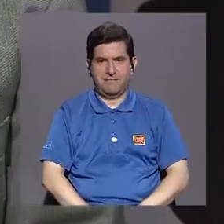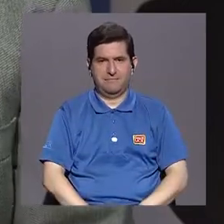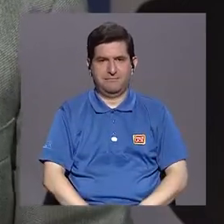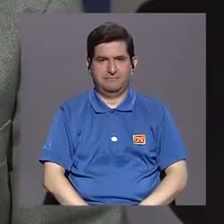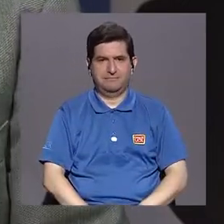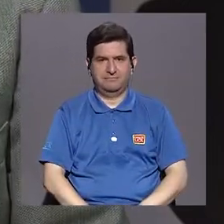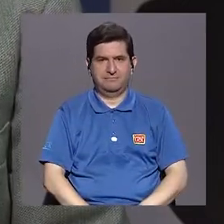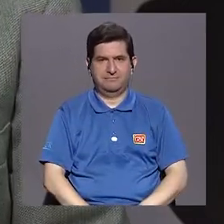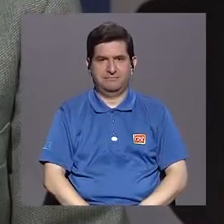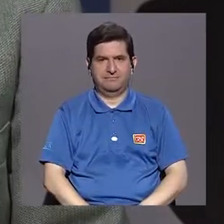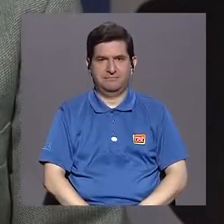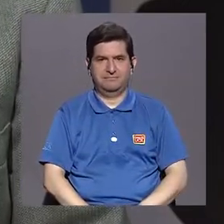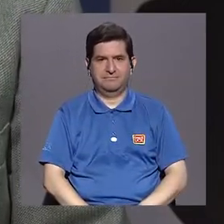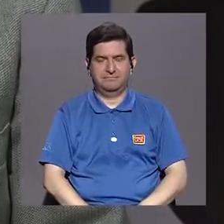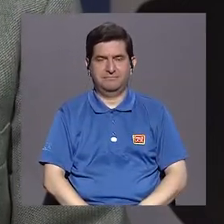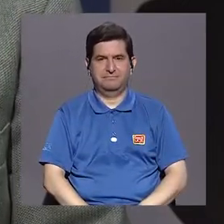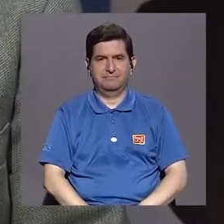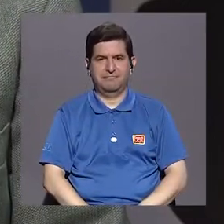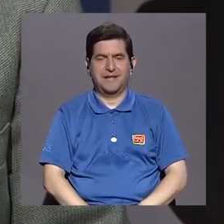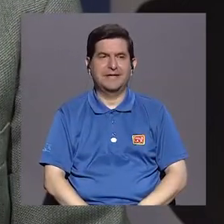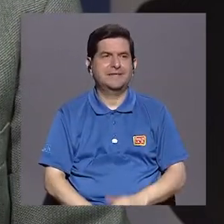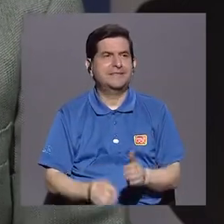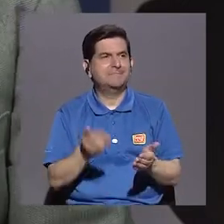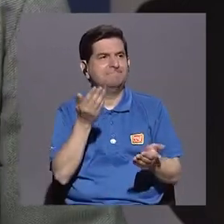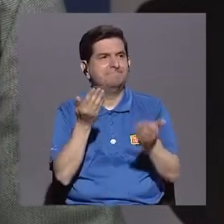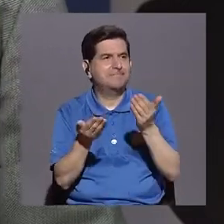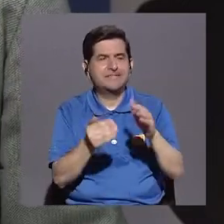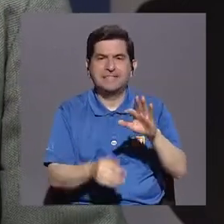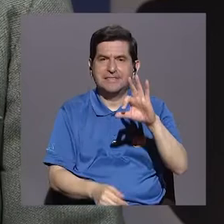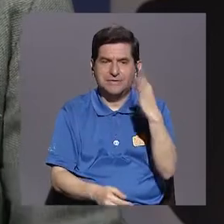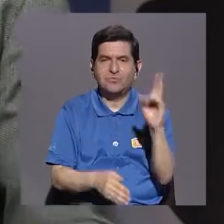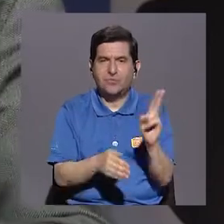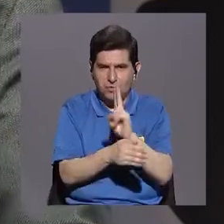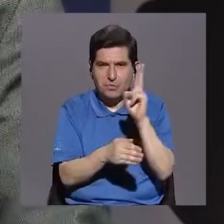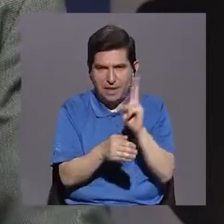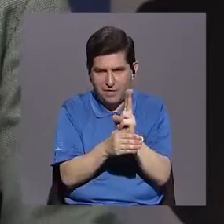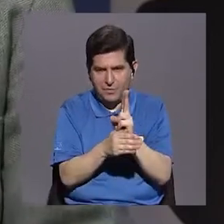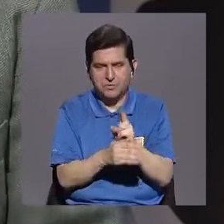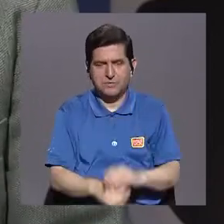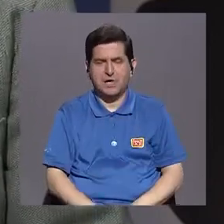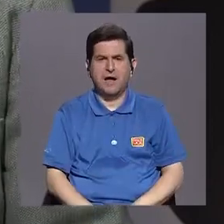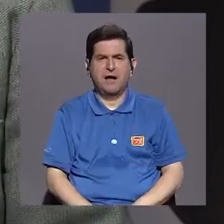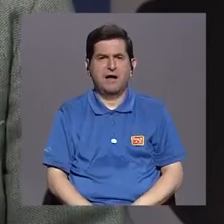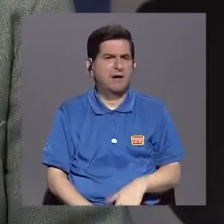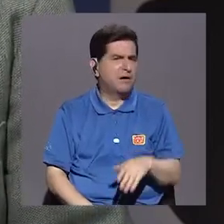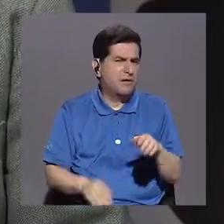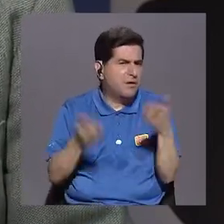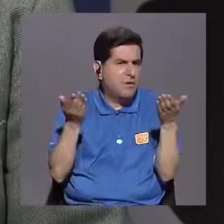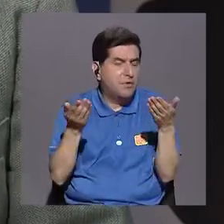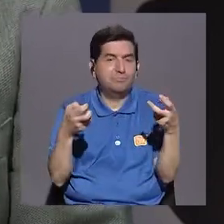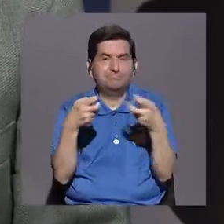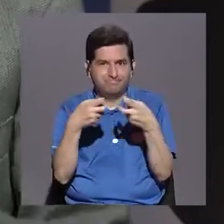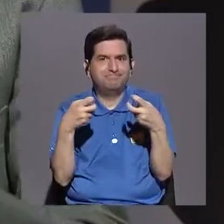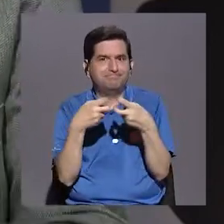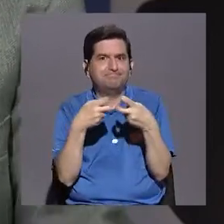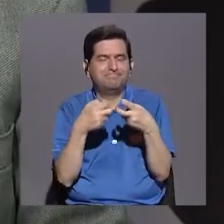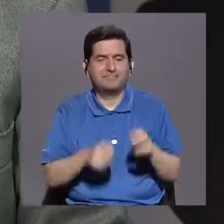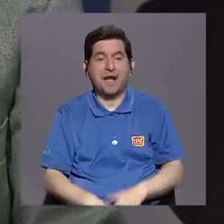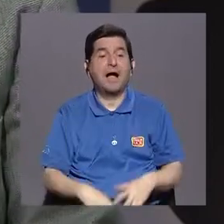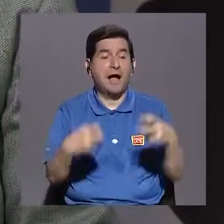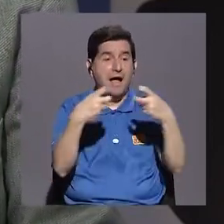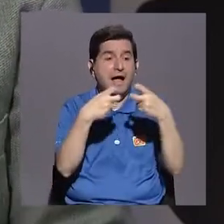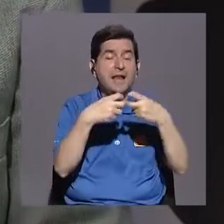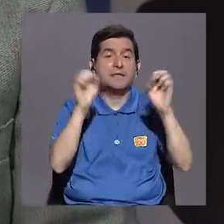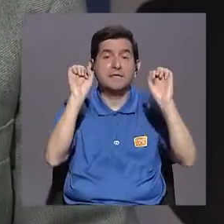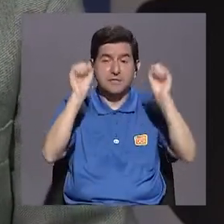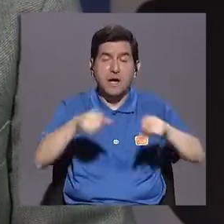de alguna manera útil por ejemplo generando electricidad electricidad que